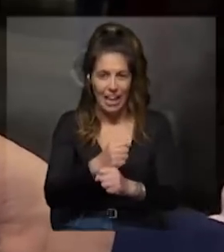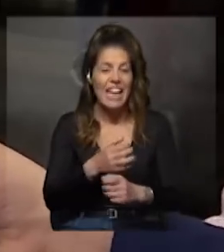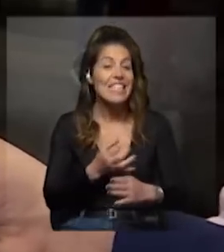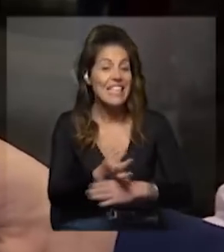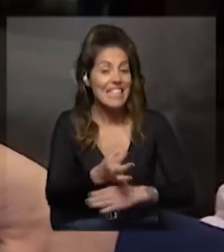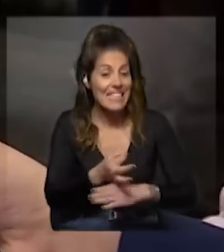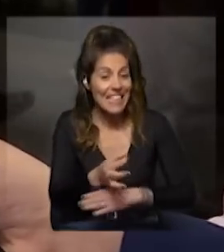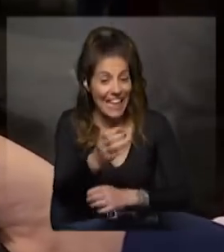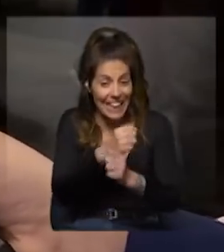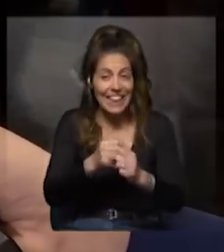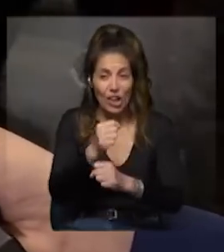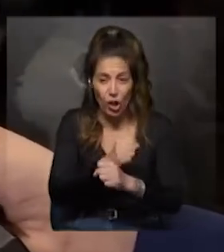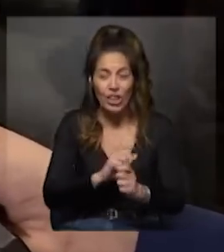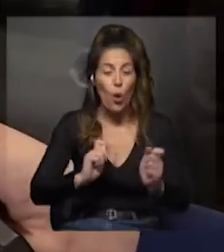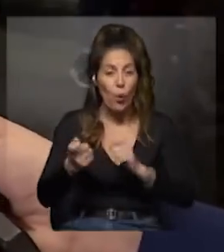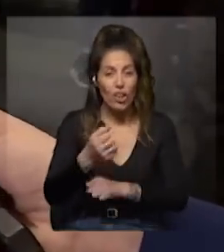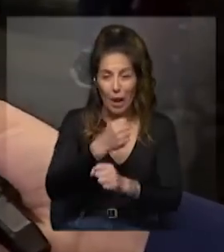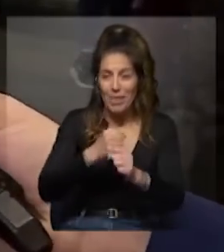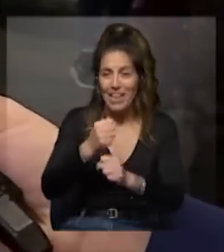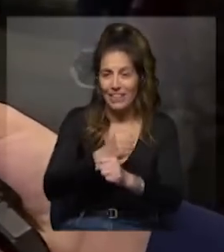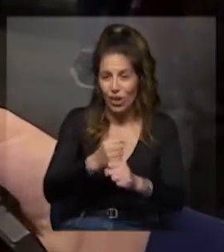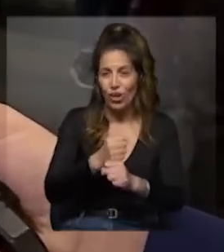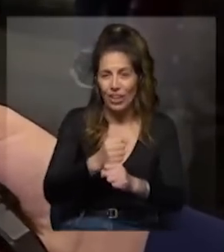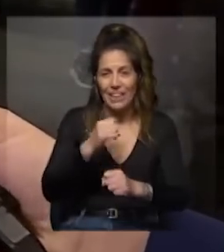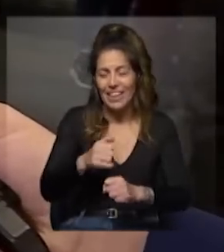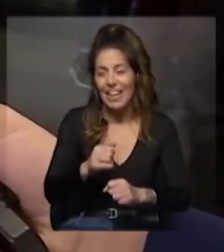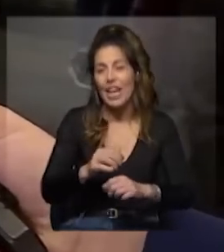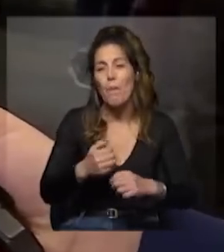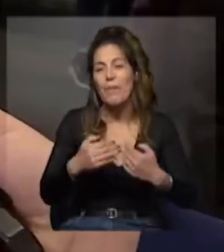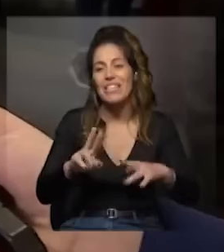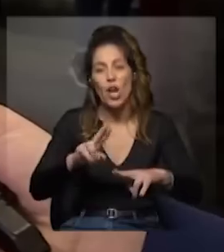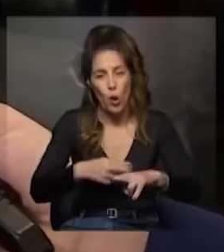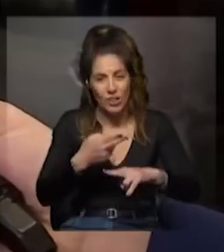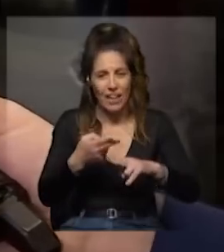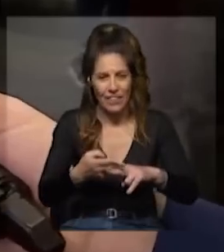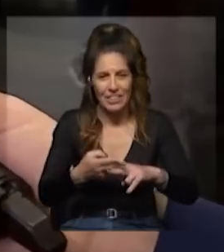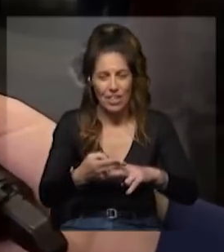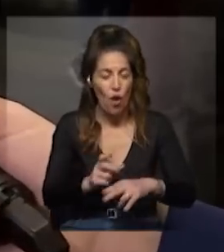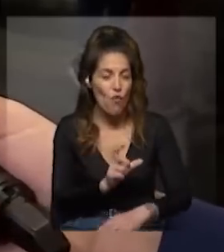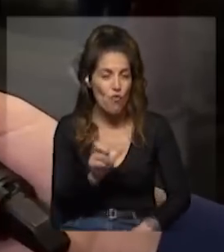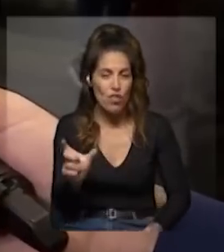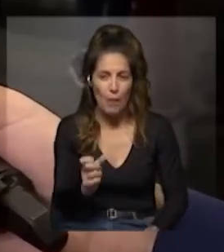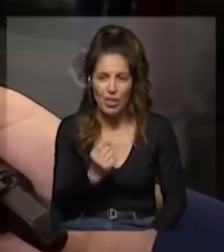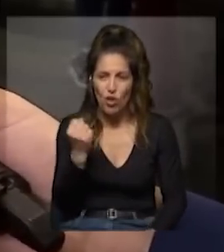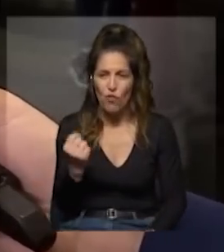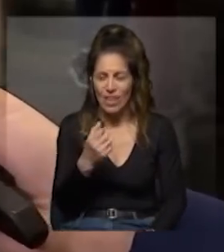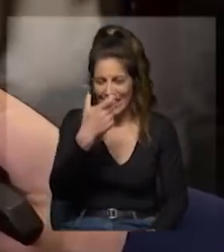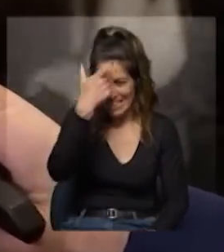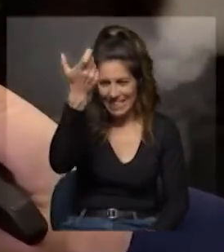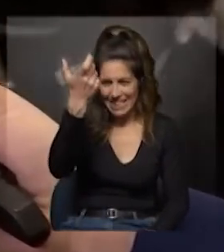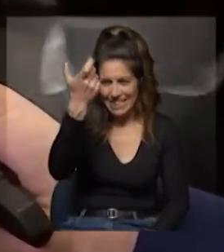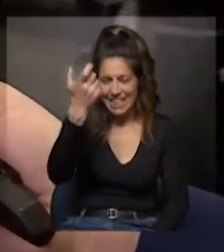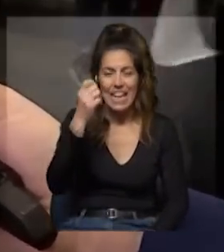tecnología cuando cambia la tecnología tenés que empezar todo de vuelta como hay un fundamento muy fuerte en ciencia